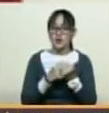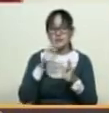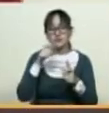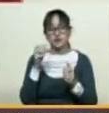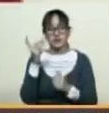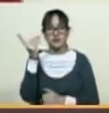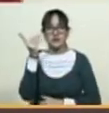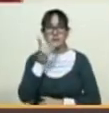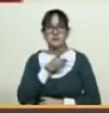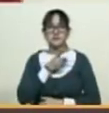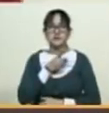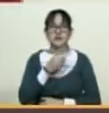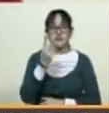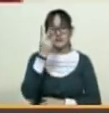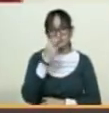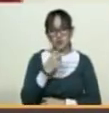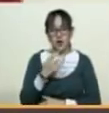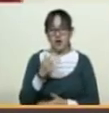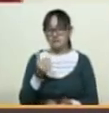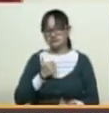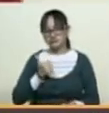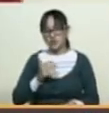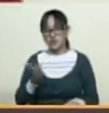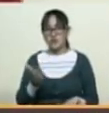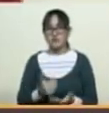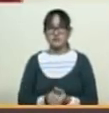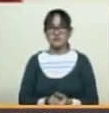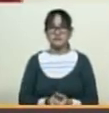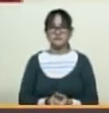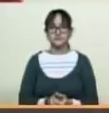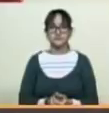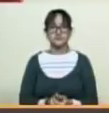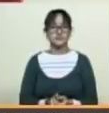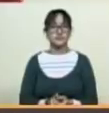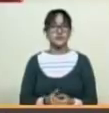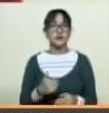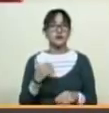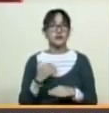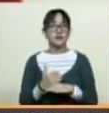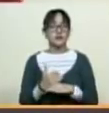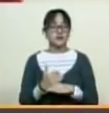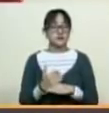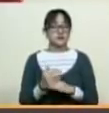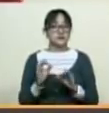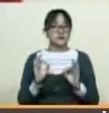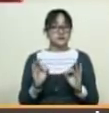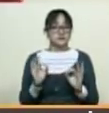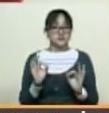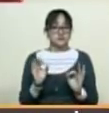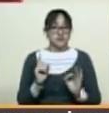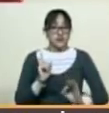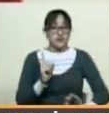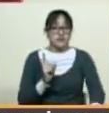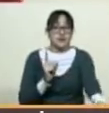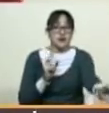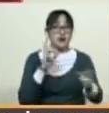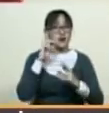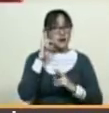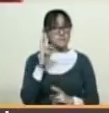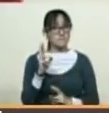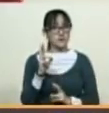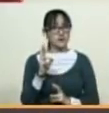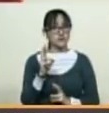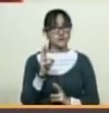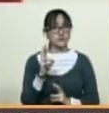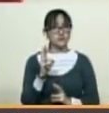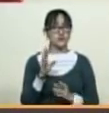con alguna discapacidad. Asimismo, también donde se establece que se debe tener el respeto y